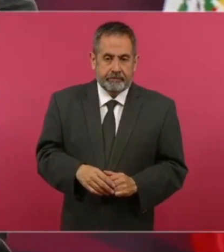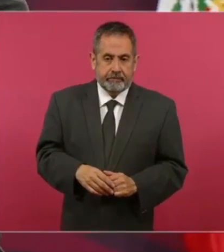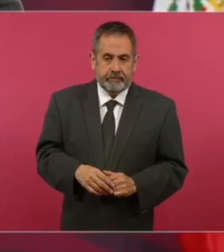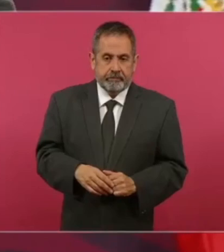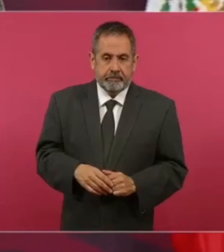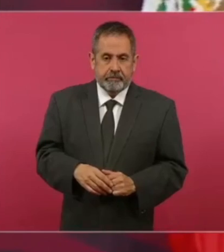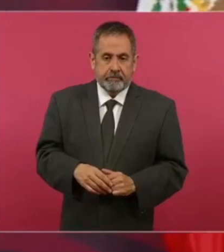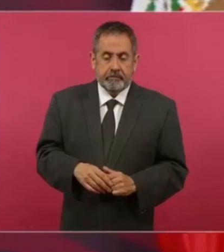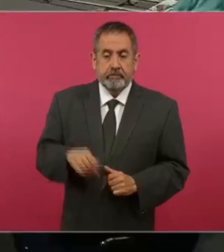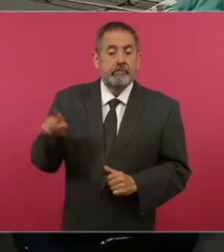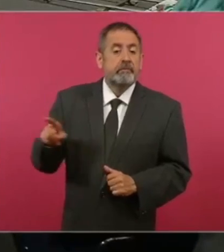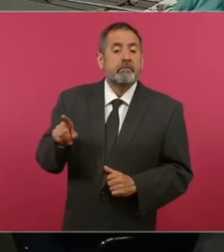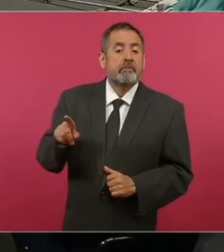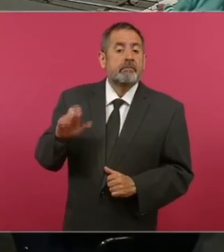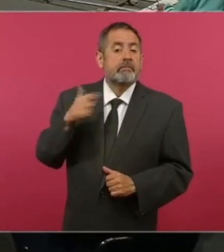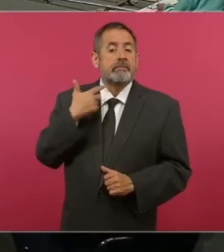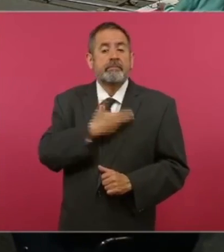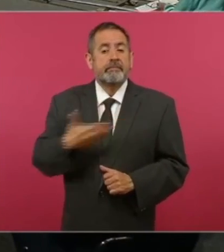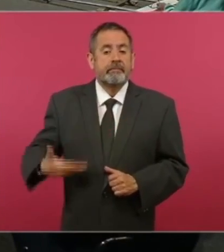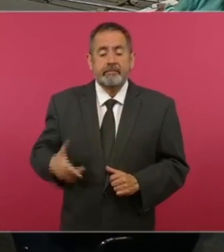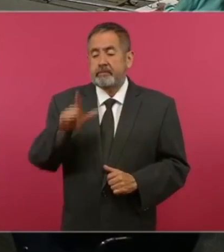le ofrecía a Echeverría